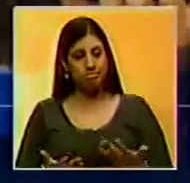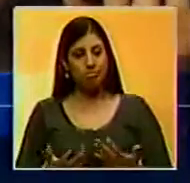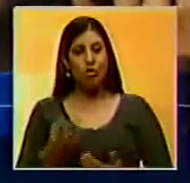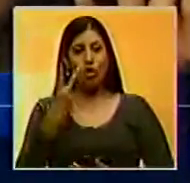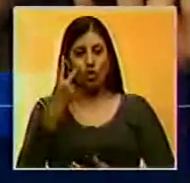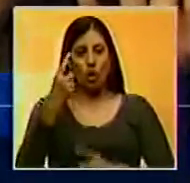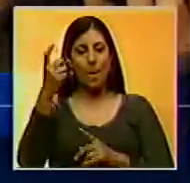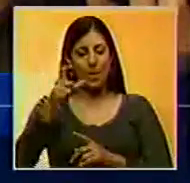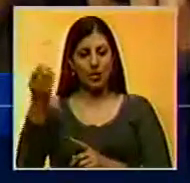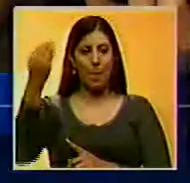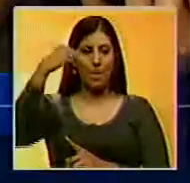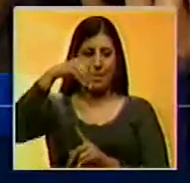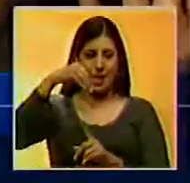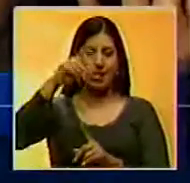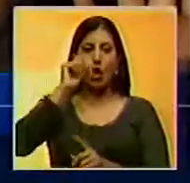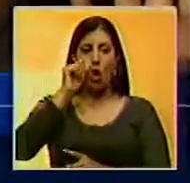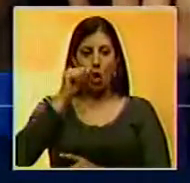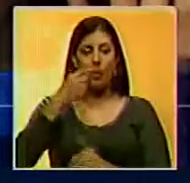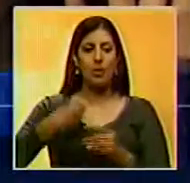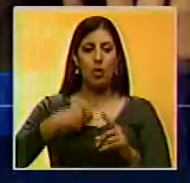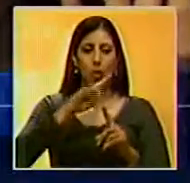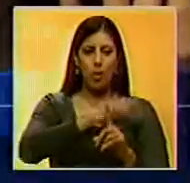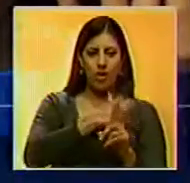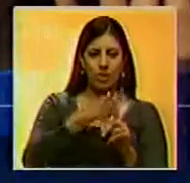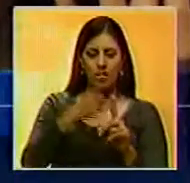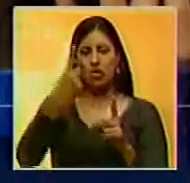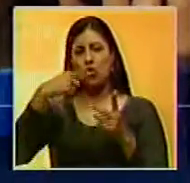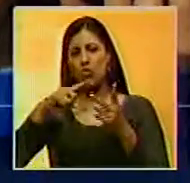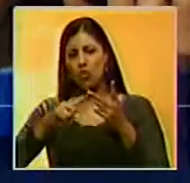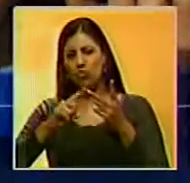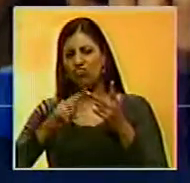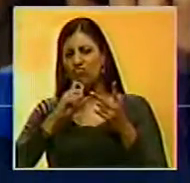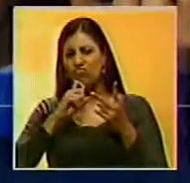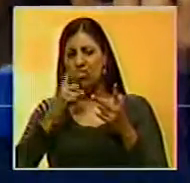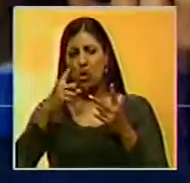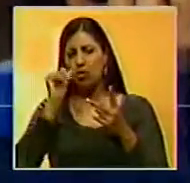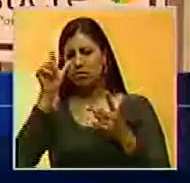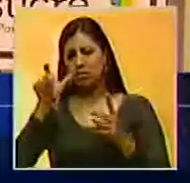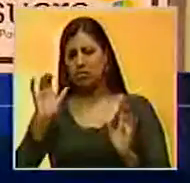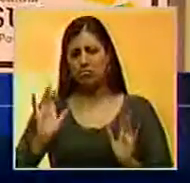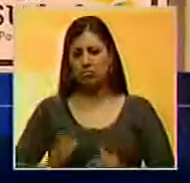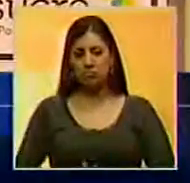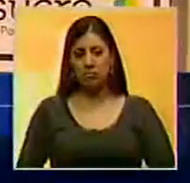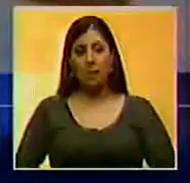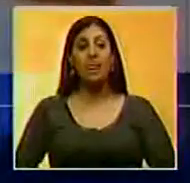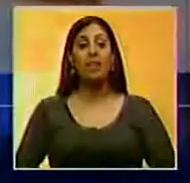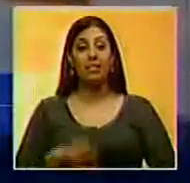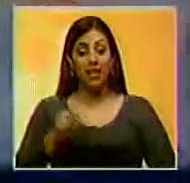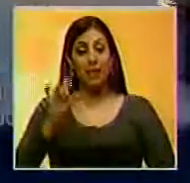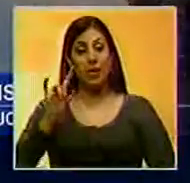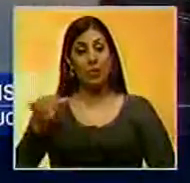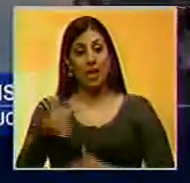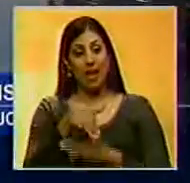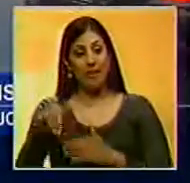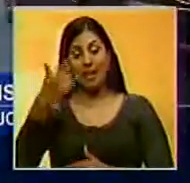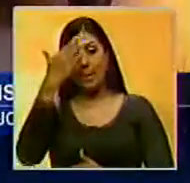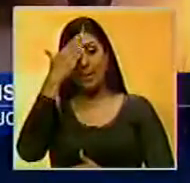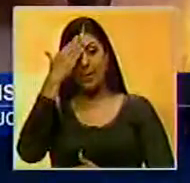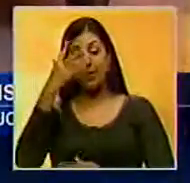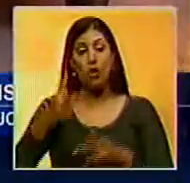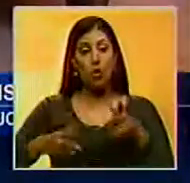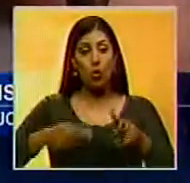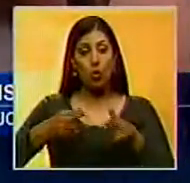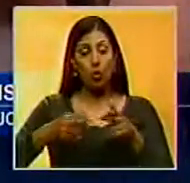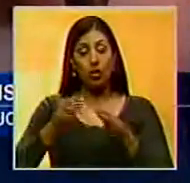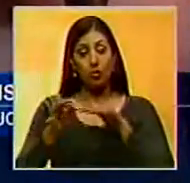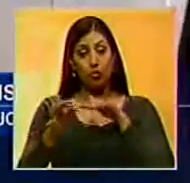Dos personas más, dos caballeros, un universitario y un otro señor. También este lunes, en la avenida principal de Los